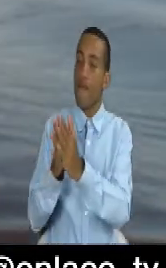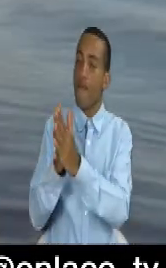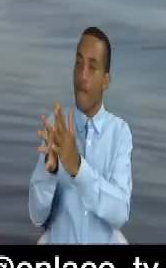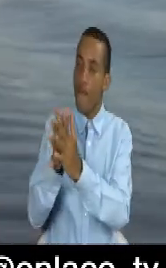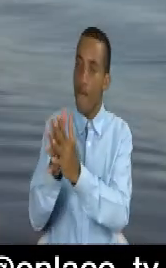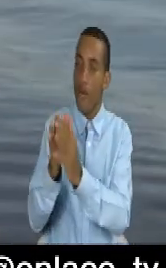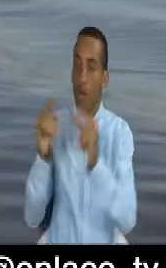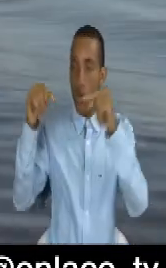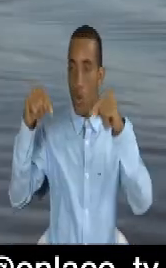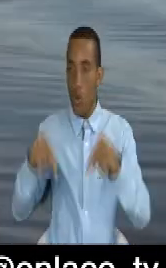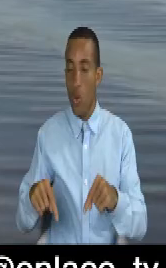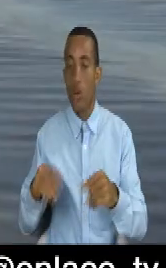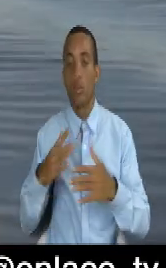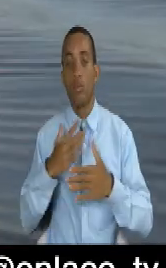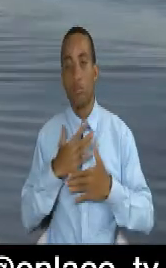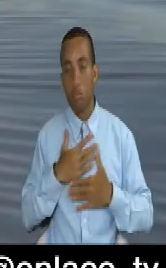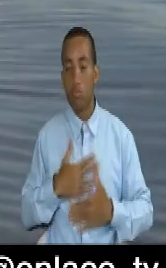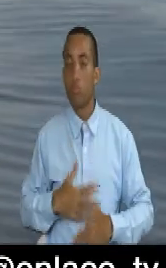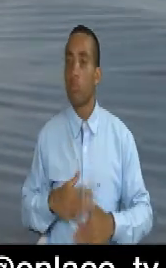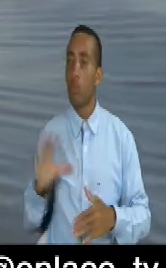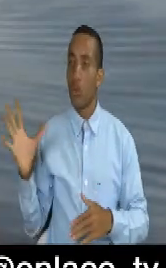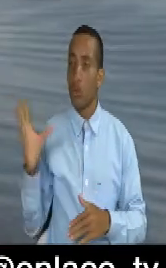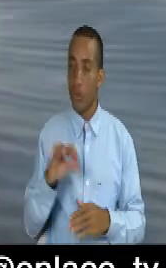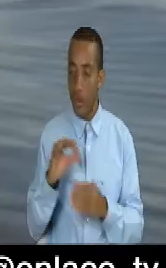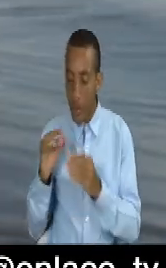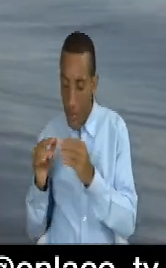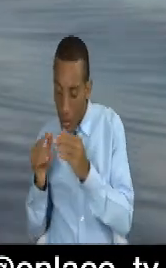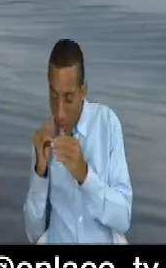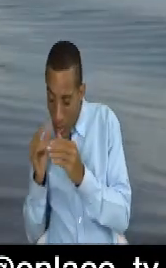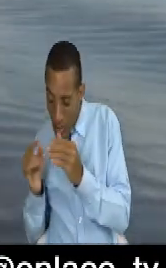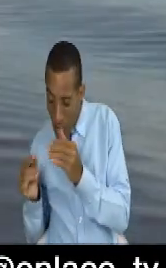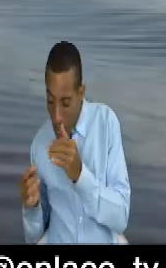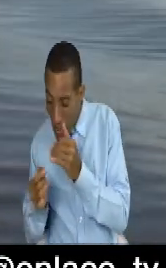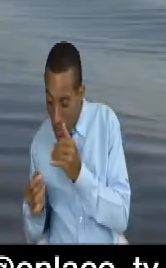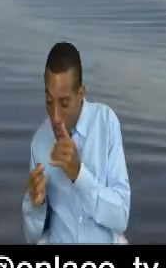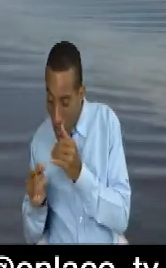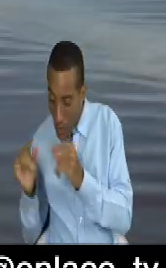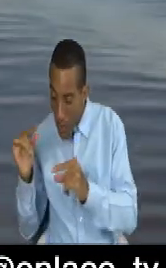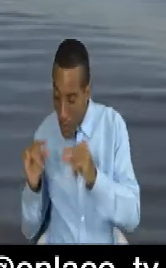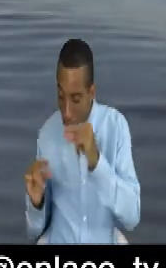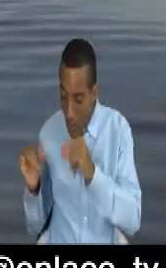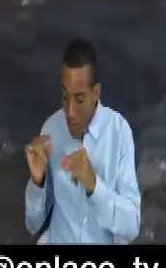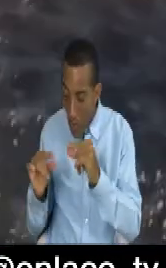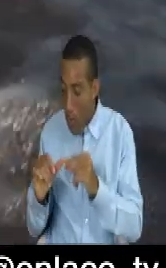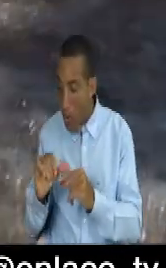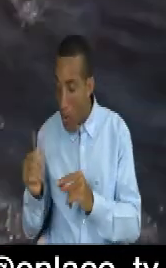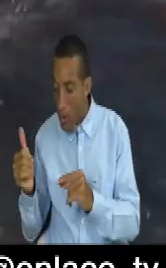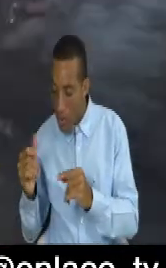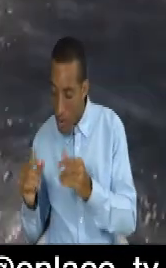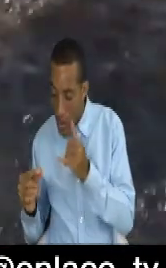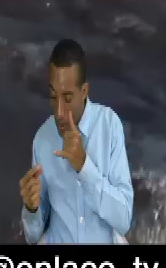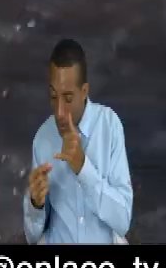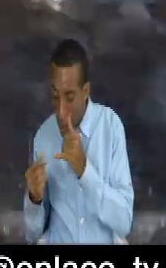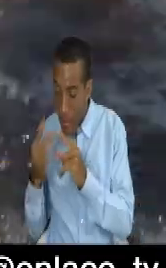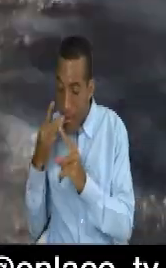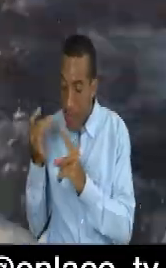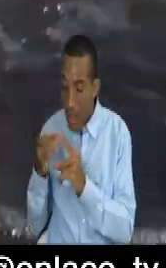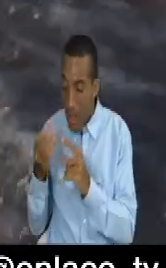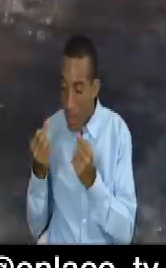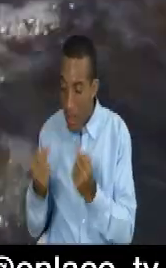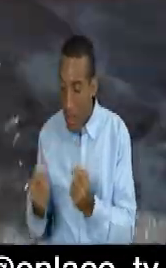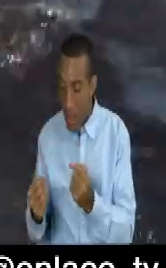es parte de tranquilidad. Hoy los resultados que tenemos con respecto a esos metales pesados y a otras sustancias,